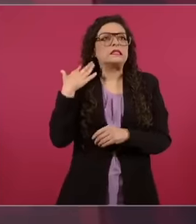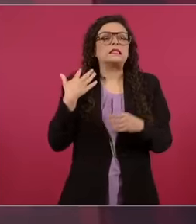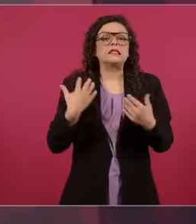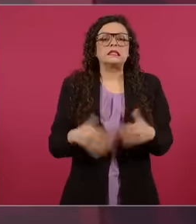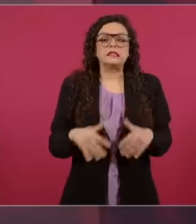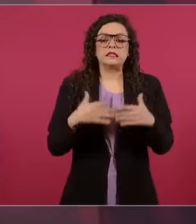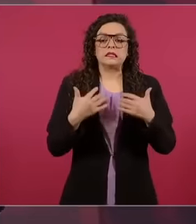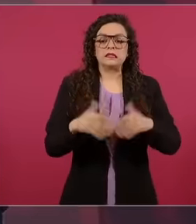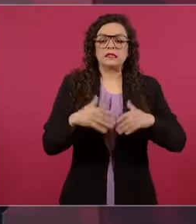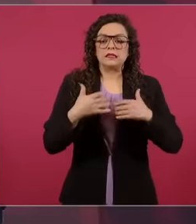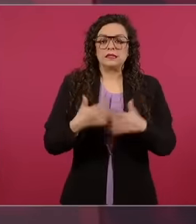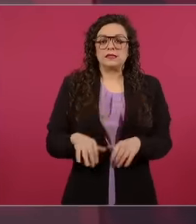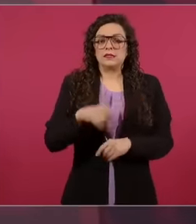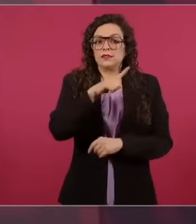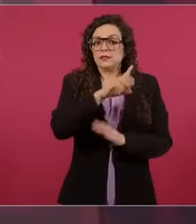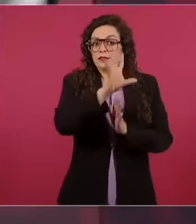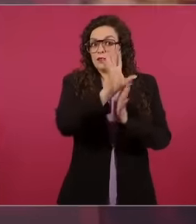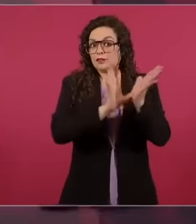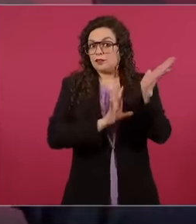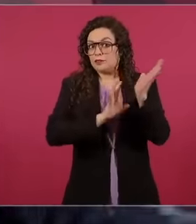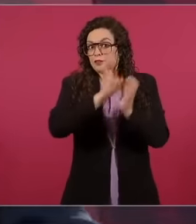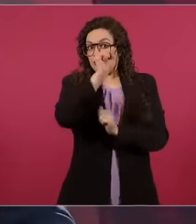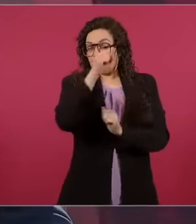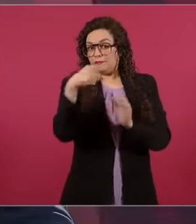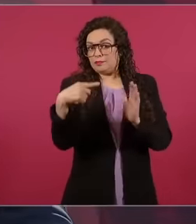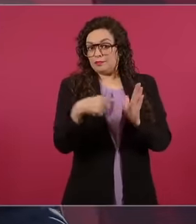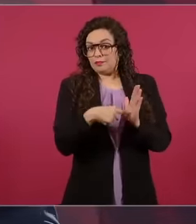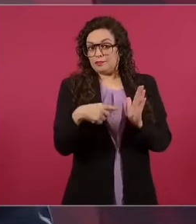de que la Constitución no le da facultades